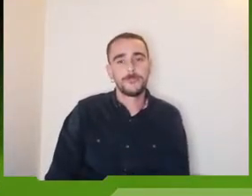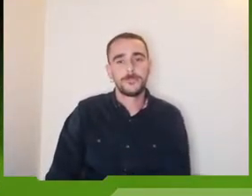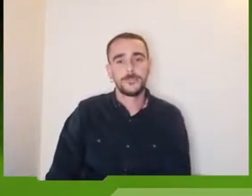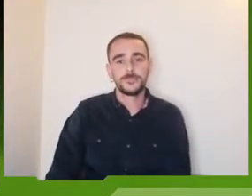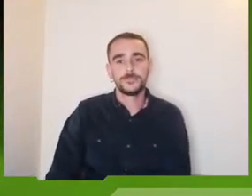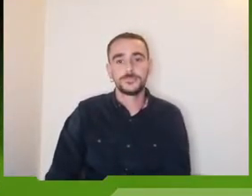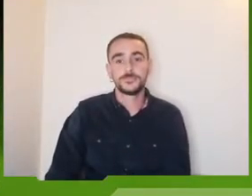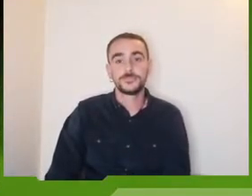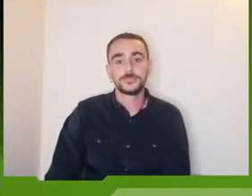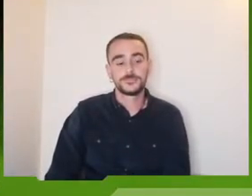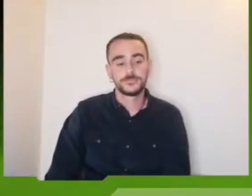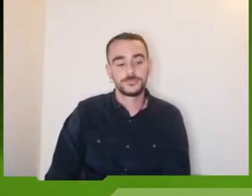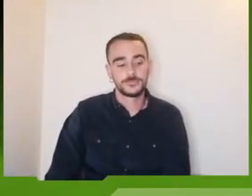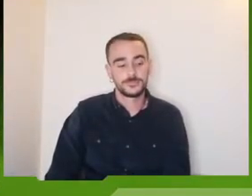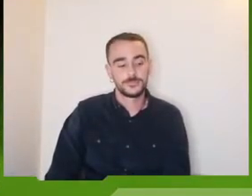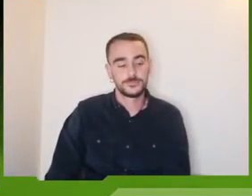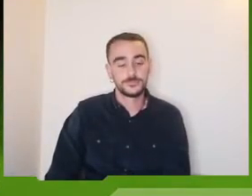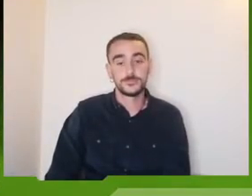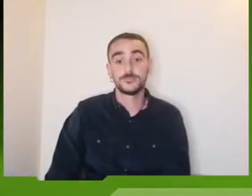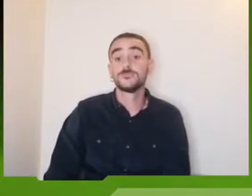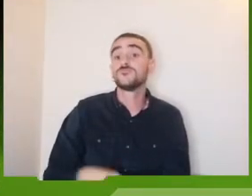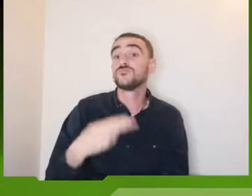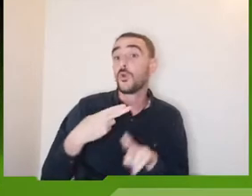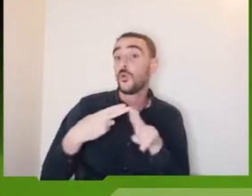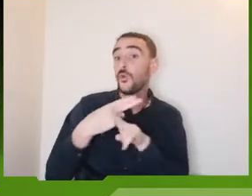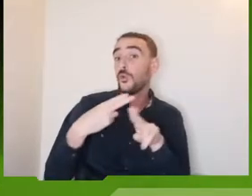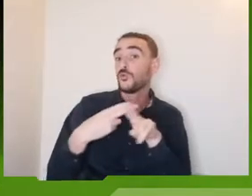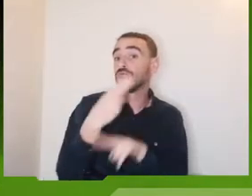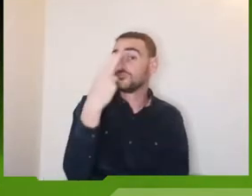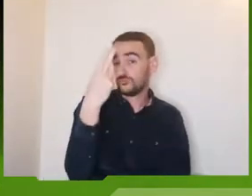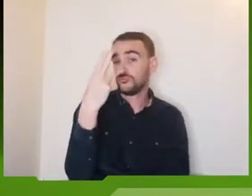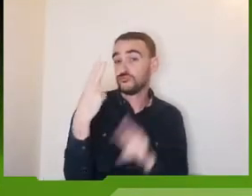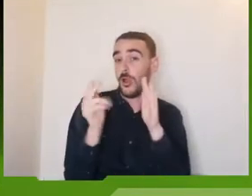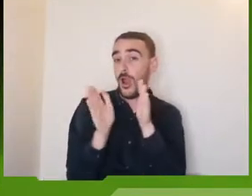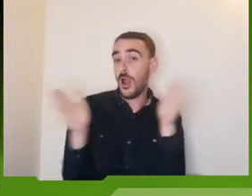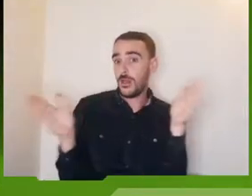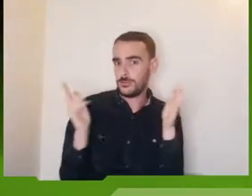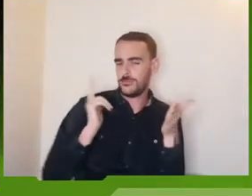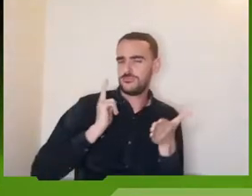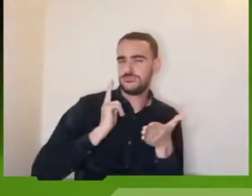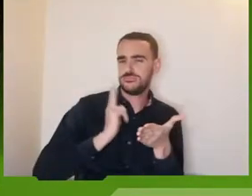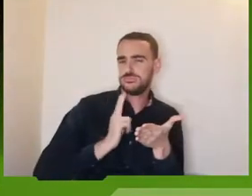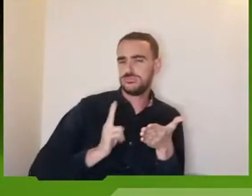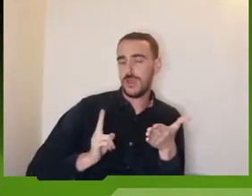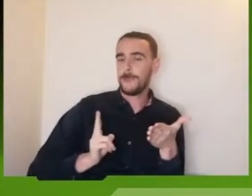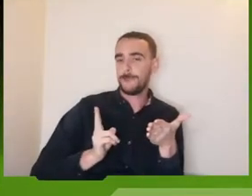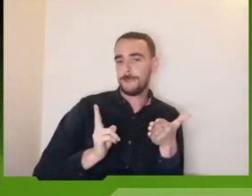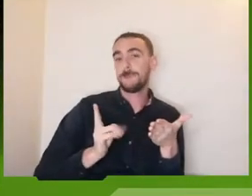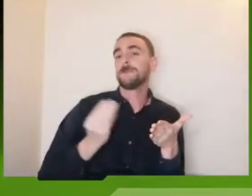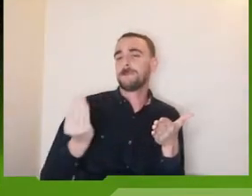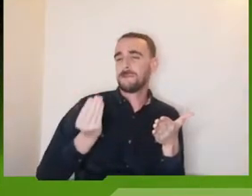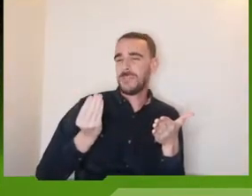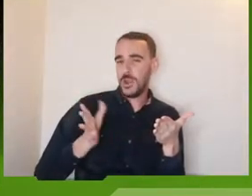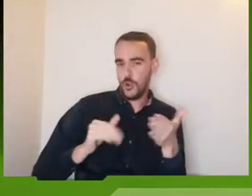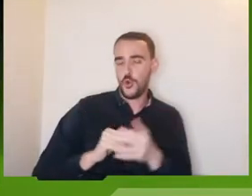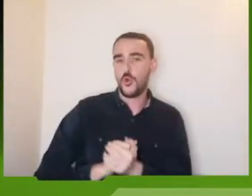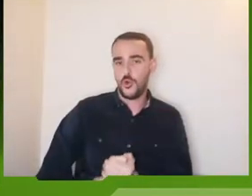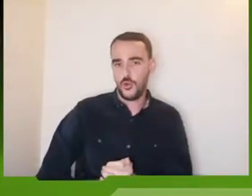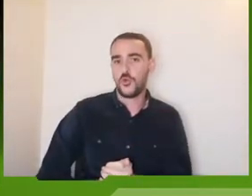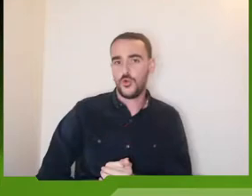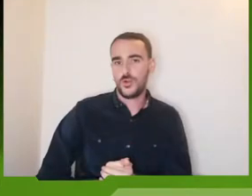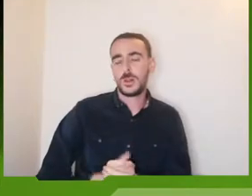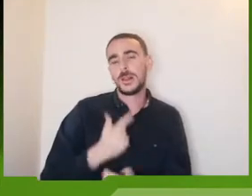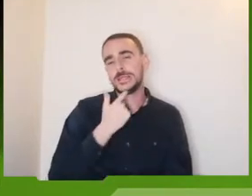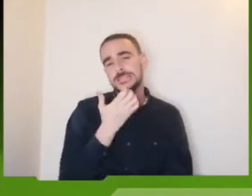Con el cuchillo grande va mucho mejor que con uno pequeñito para hacer esto de a saco que hago